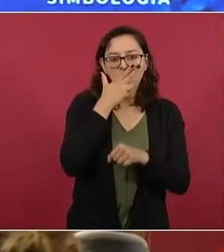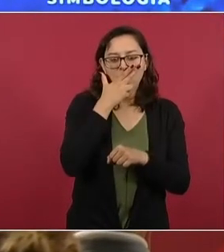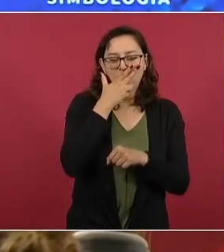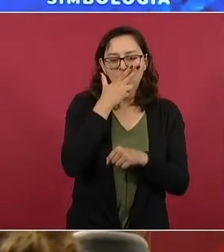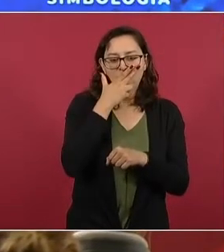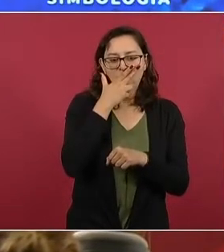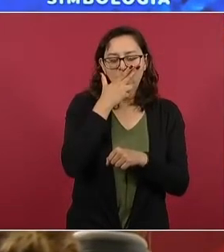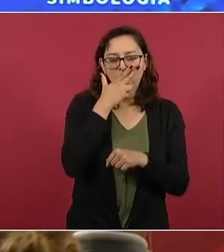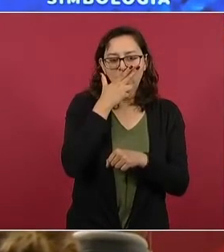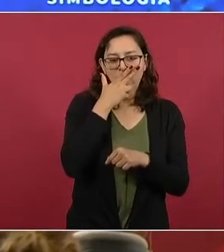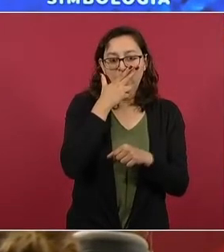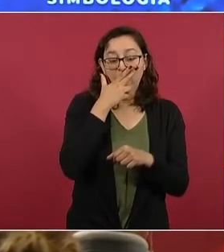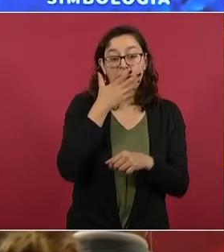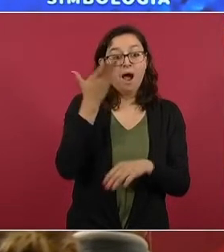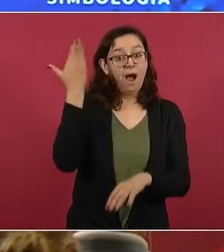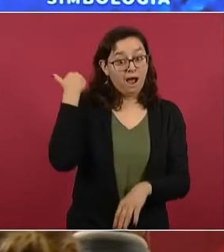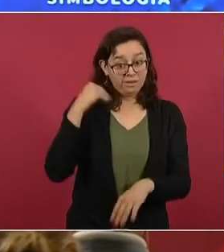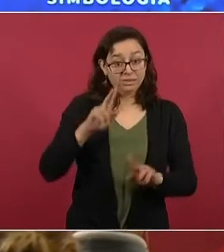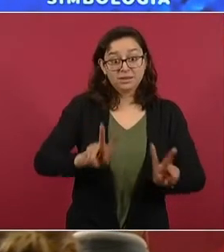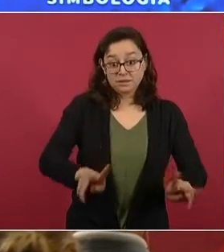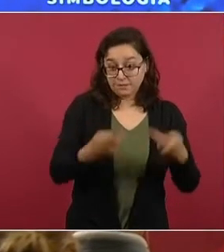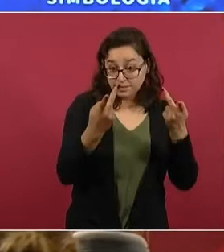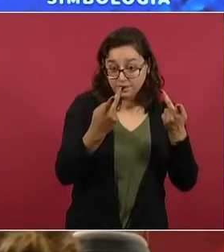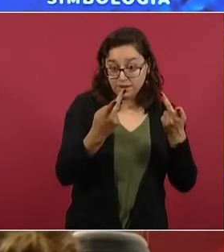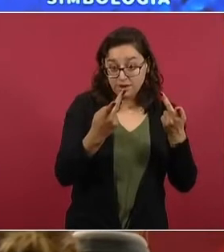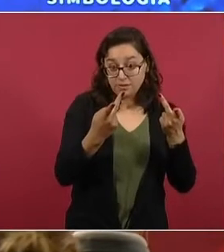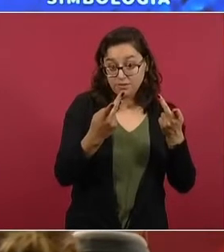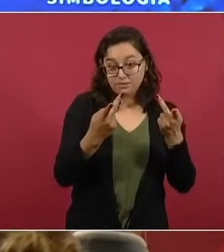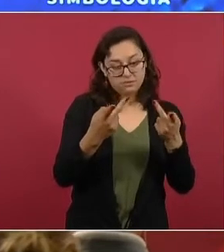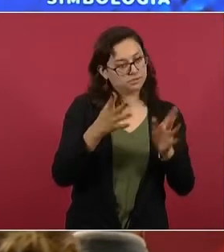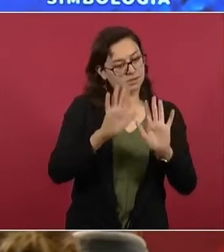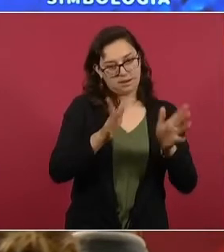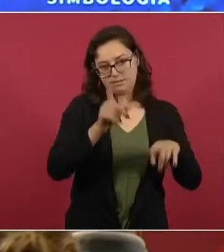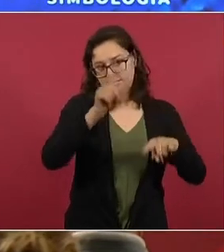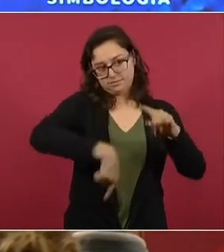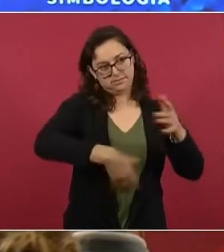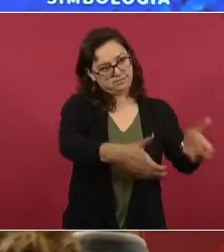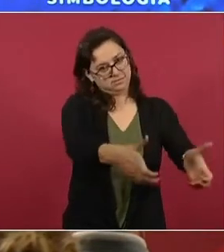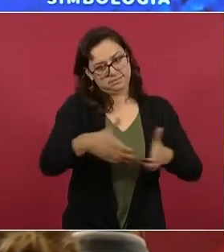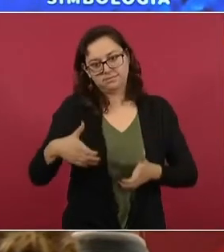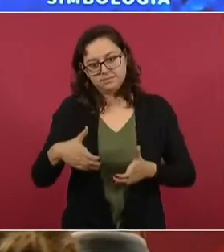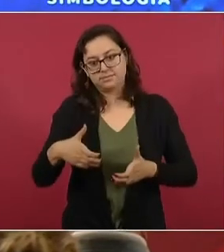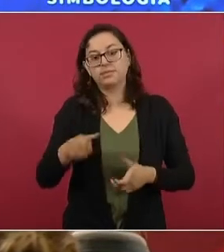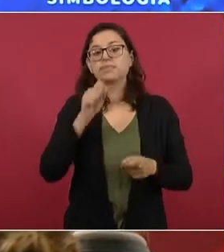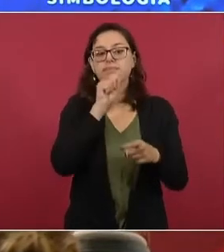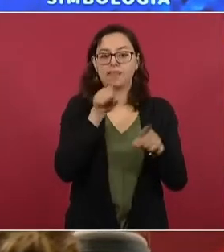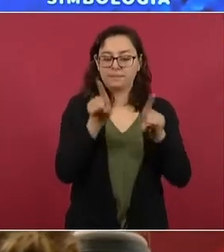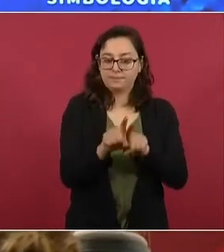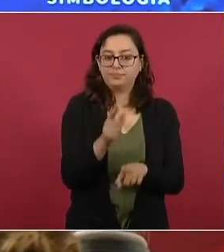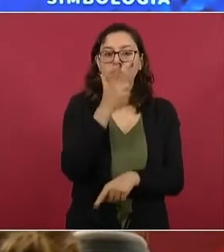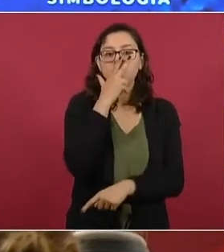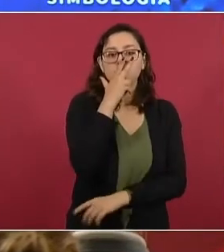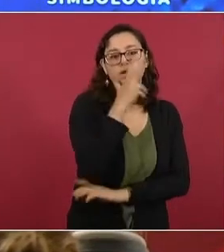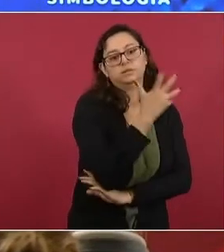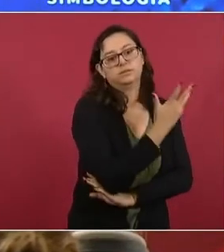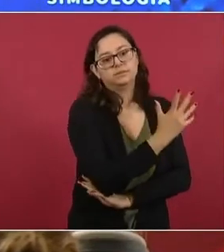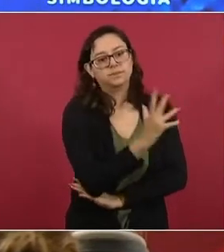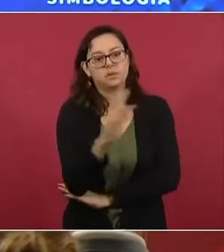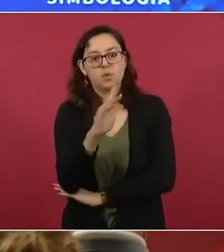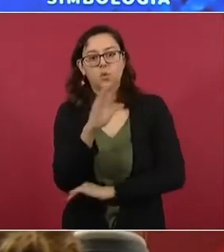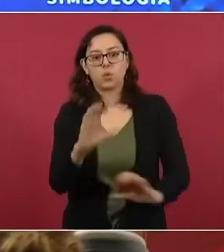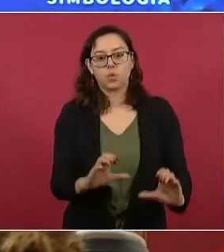que ya las habían vendido y las recuperamos, y va a ser también otro parque natural.